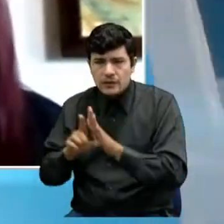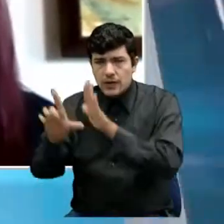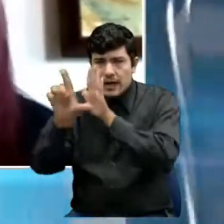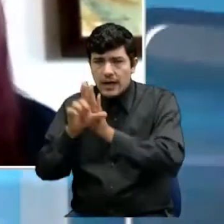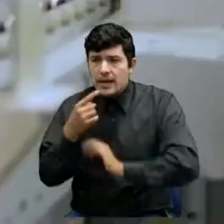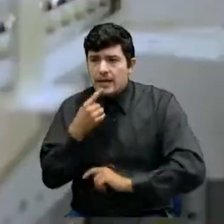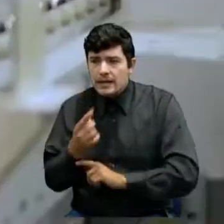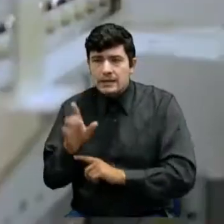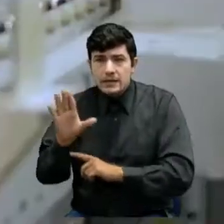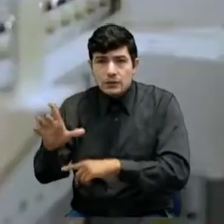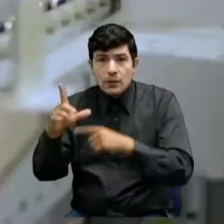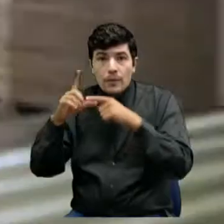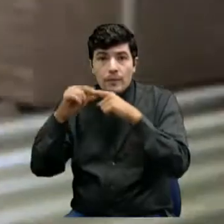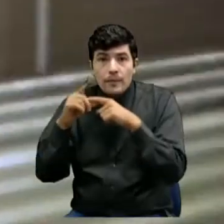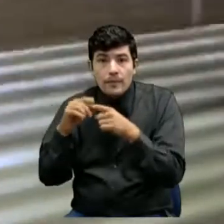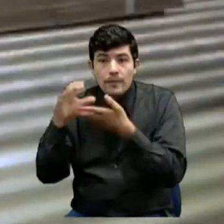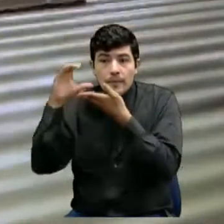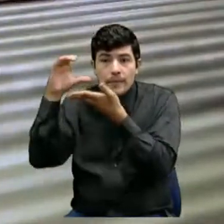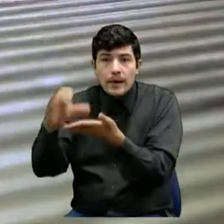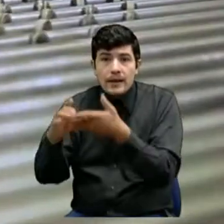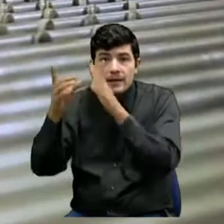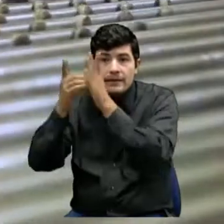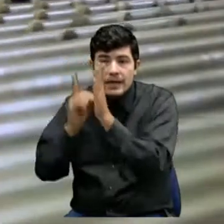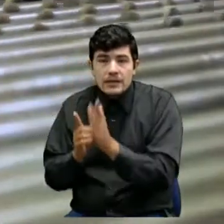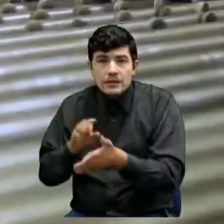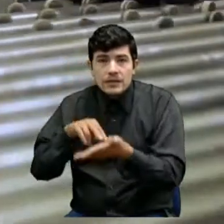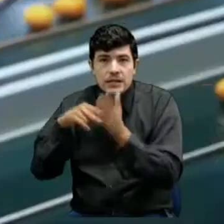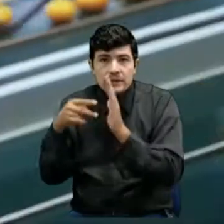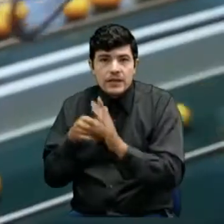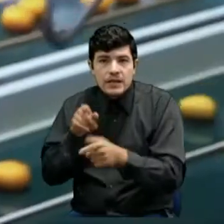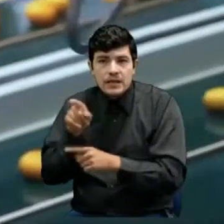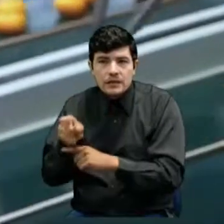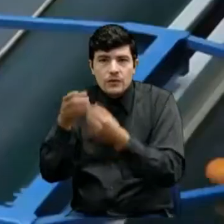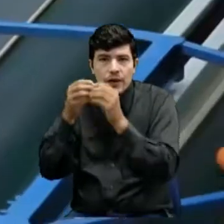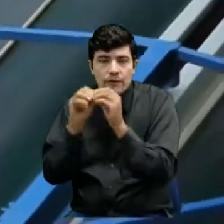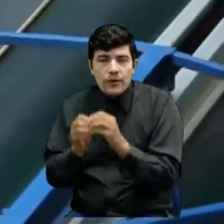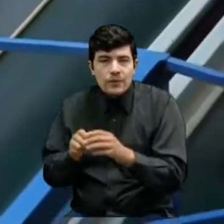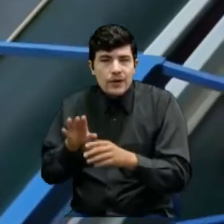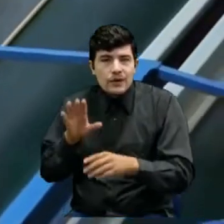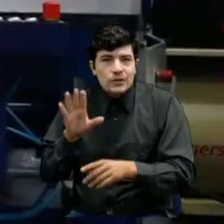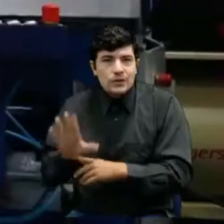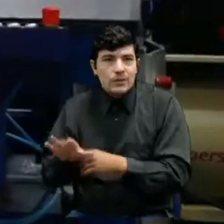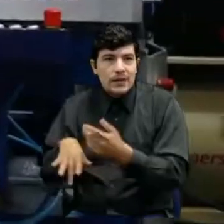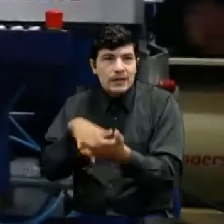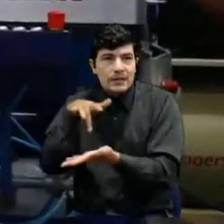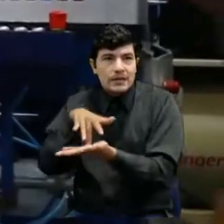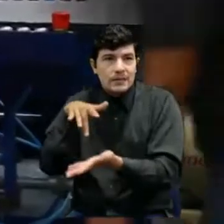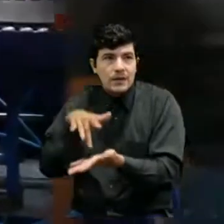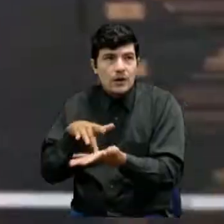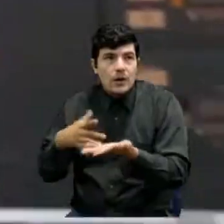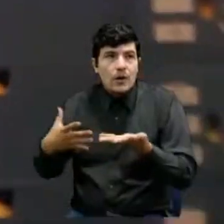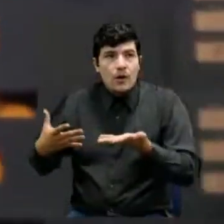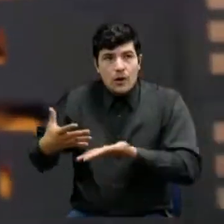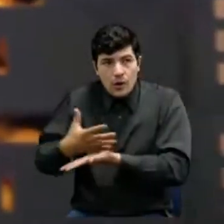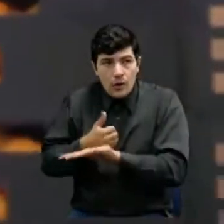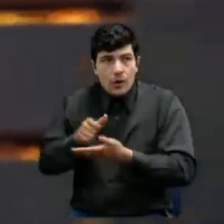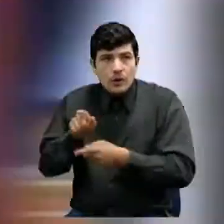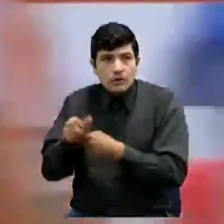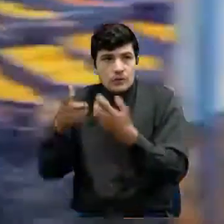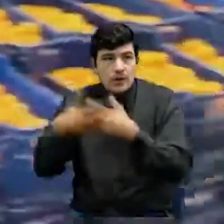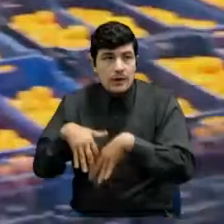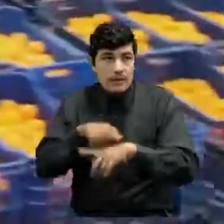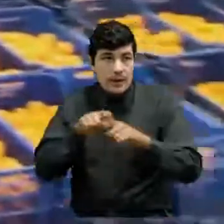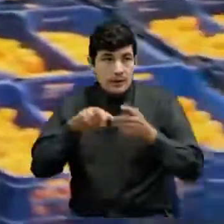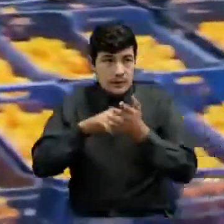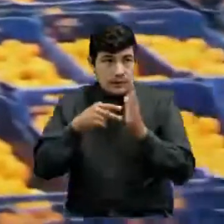que la prima es por definición se dice que la prima es una forma de participación de las utilidades de la empresa. Pero